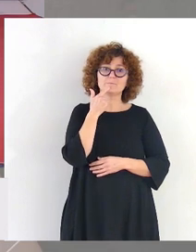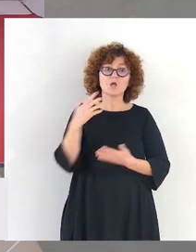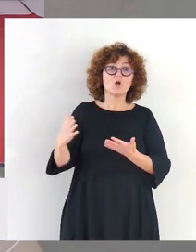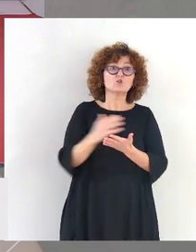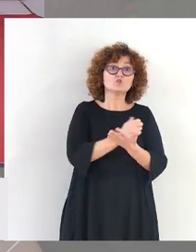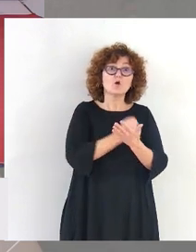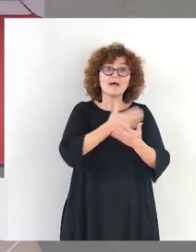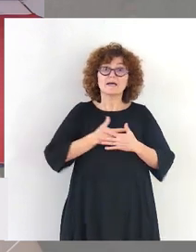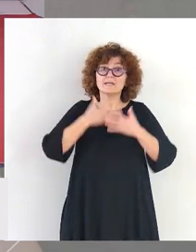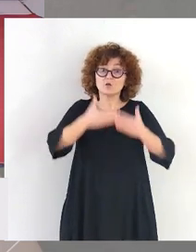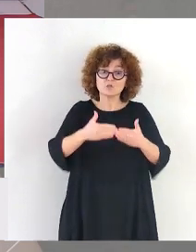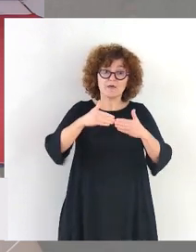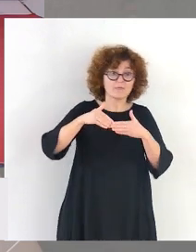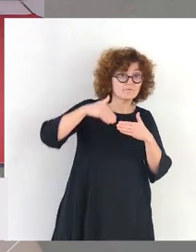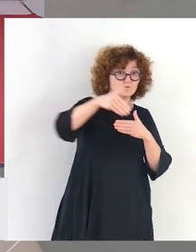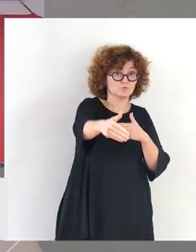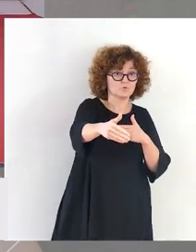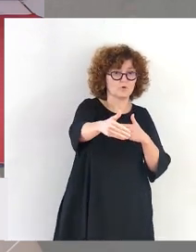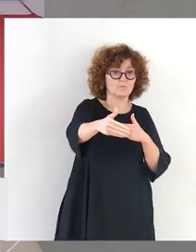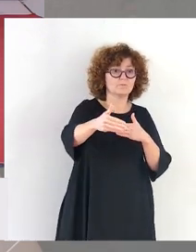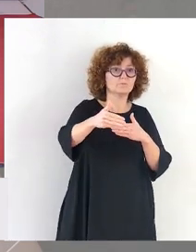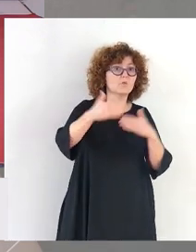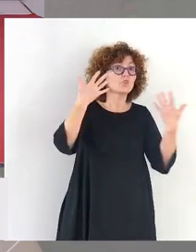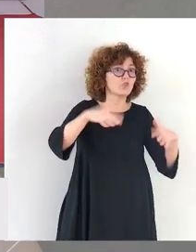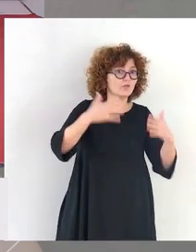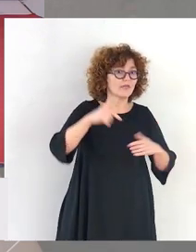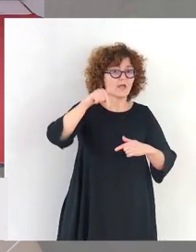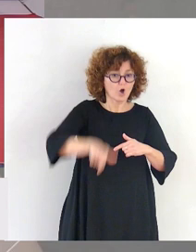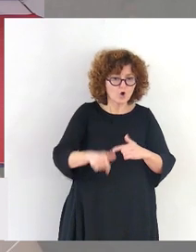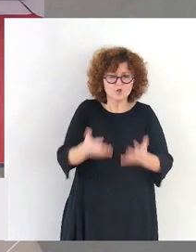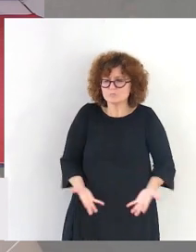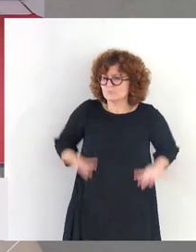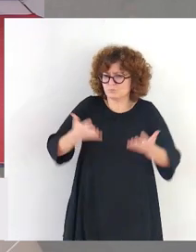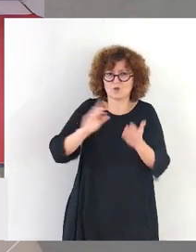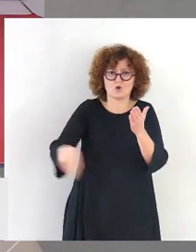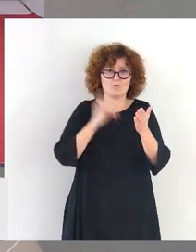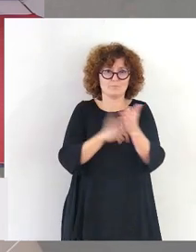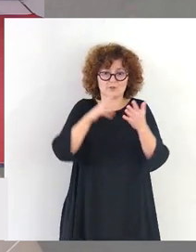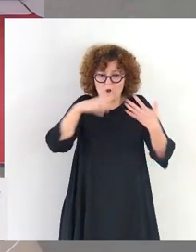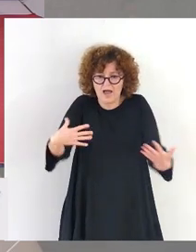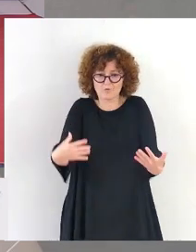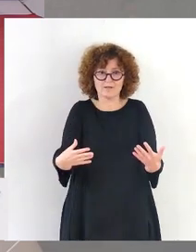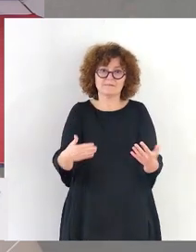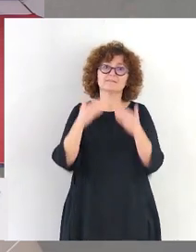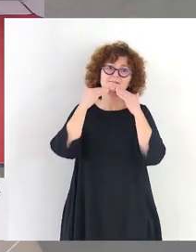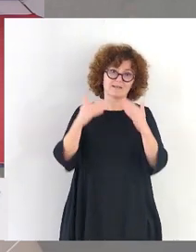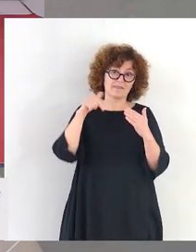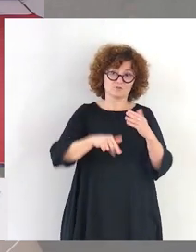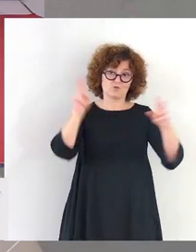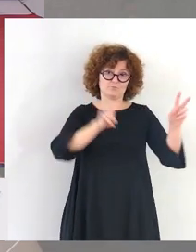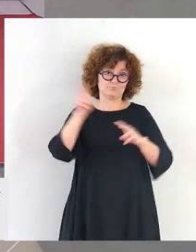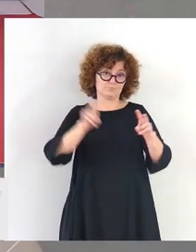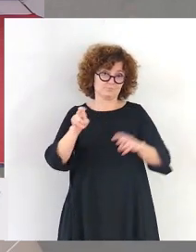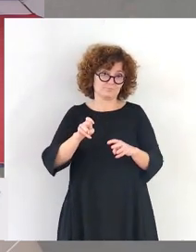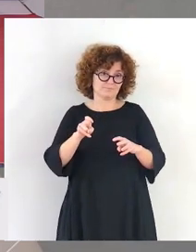generosidad hacia el futuro reside en darlo todo hoy en el presente por lo tanto Gracias a todos los que estáis aquí y